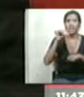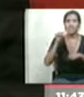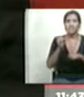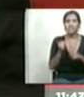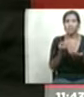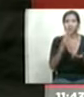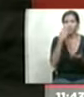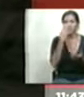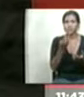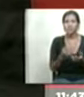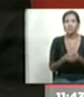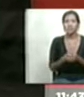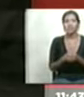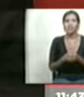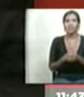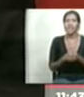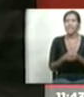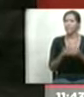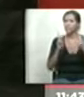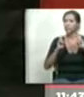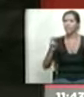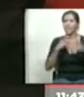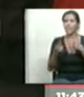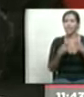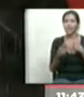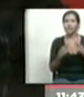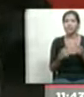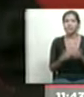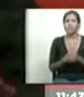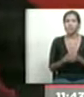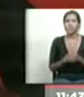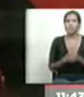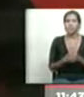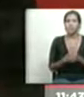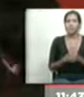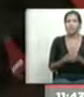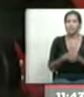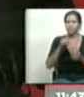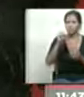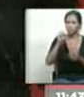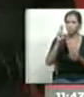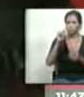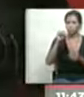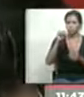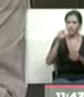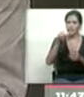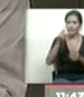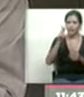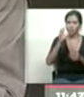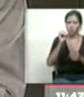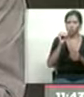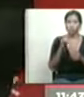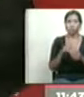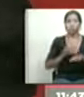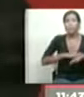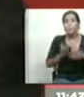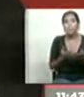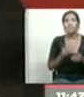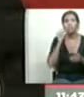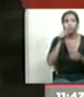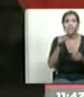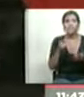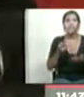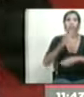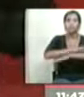en irregularidades. Sunagro. De Sunagro. El mismo compañero Henry Fernández nos pasó la información. Esos son los que colocan. Porque si usted tiene un cargo